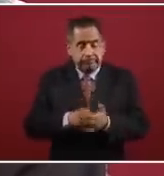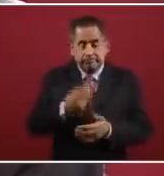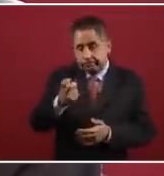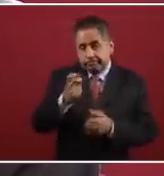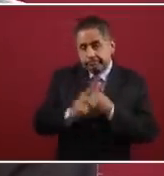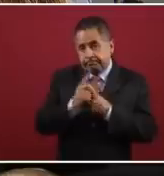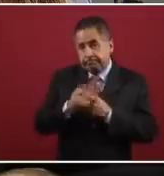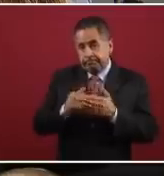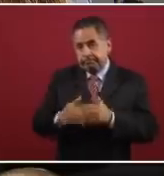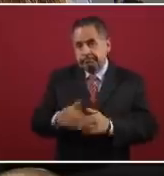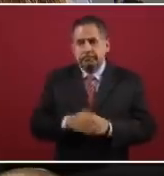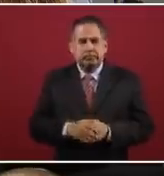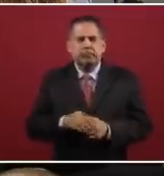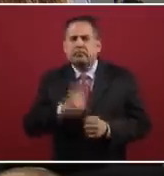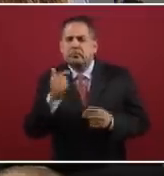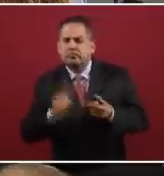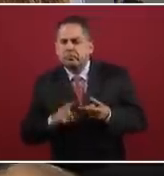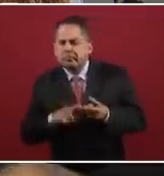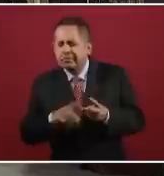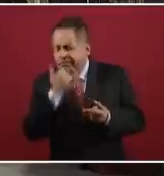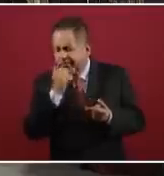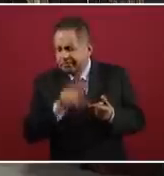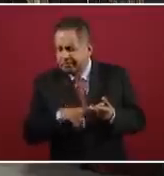enfrentando. ¿Tu otra pregunta?